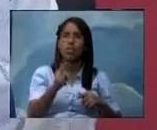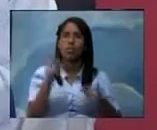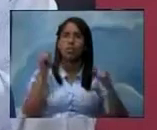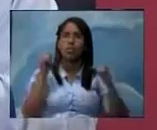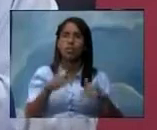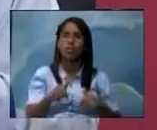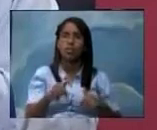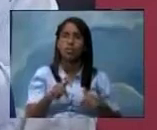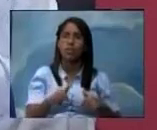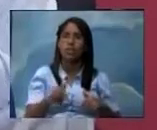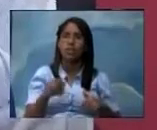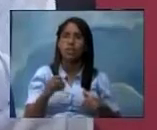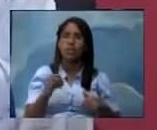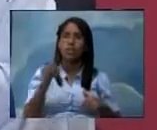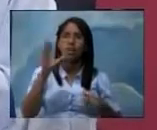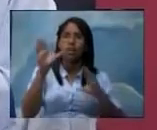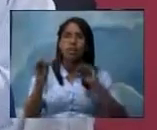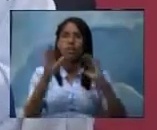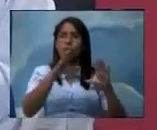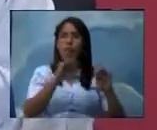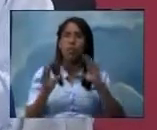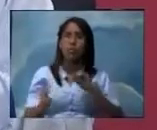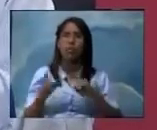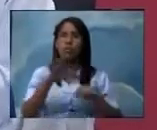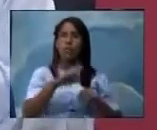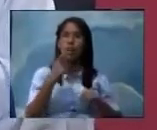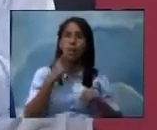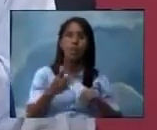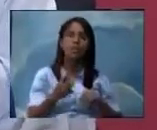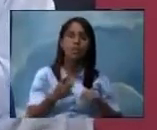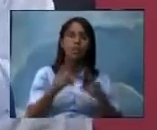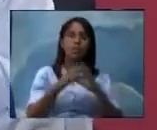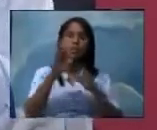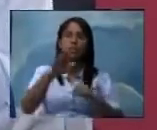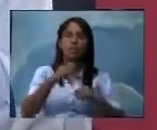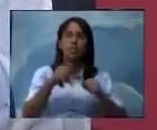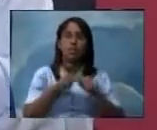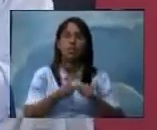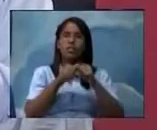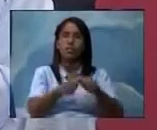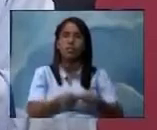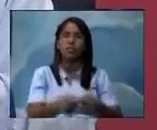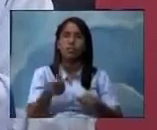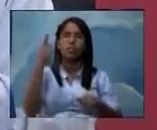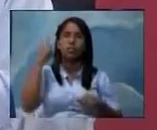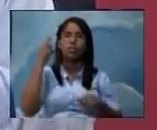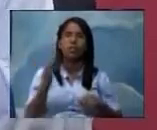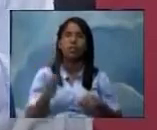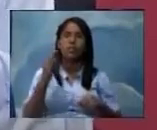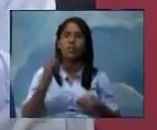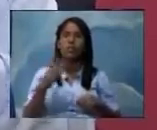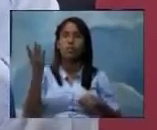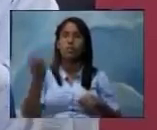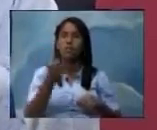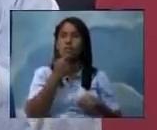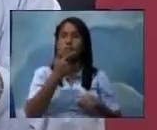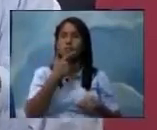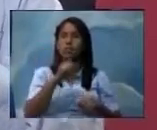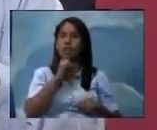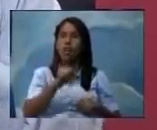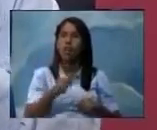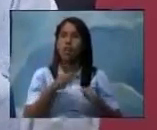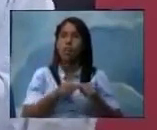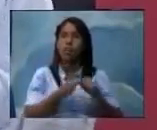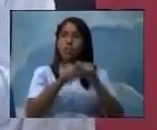Acá Daniel le está hablando y le está diciendo: él va a permanecer para siempre. Qué lindo es